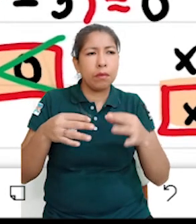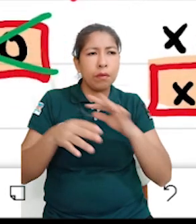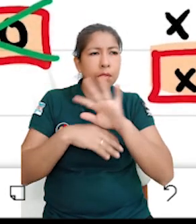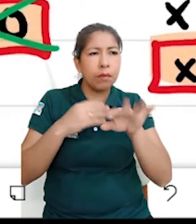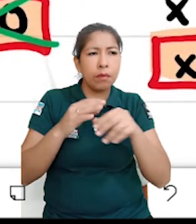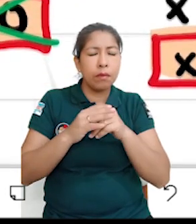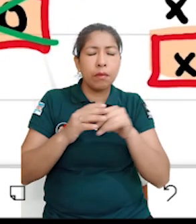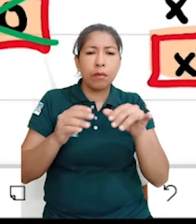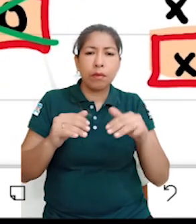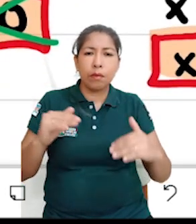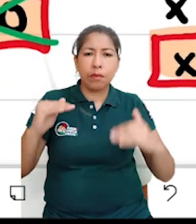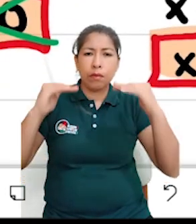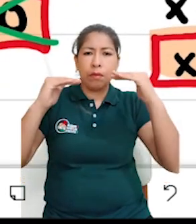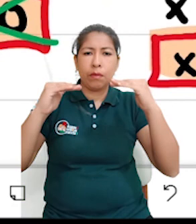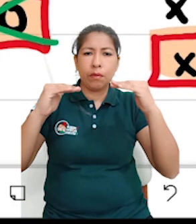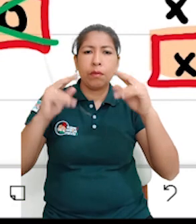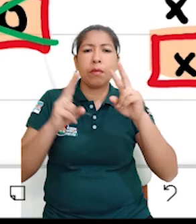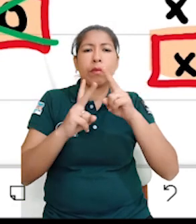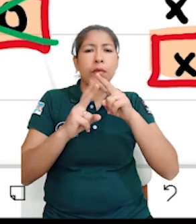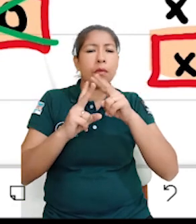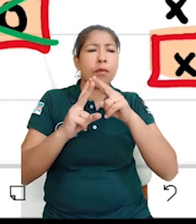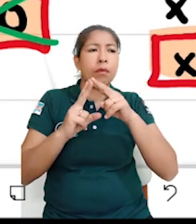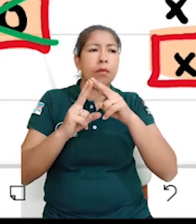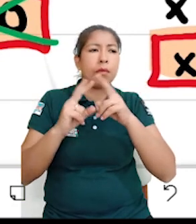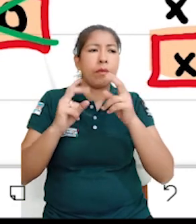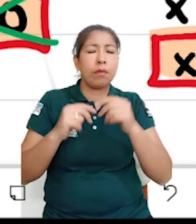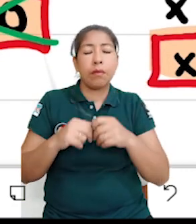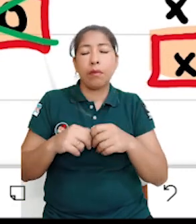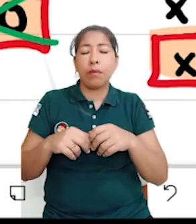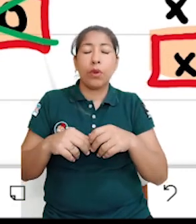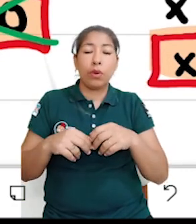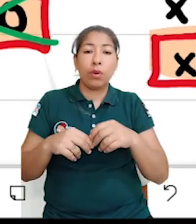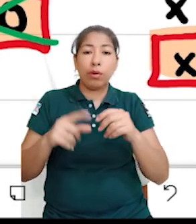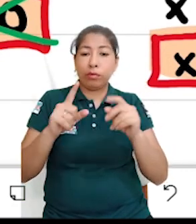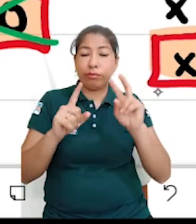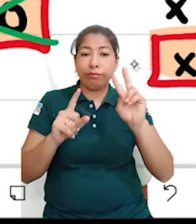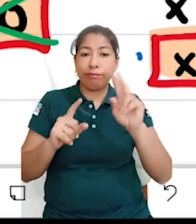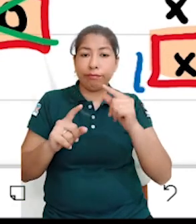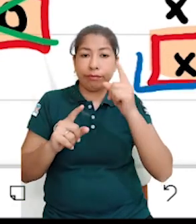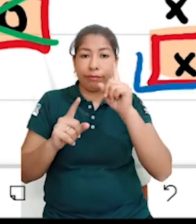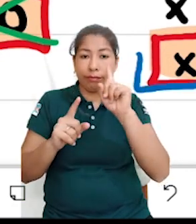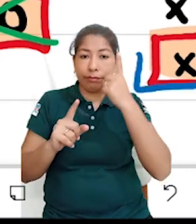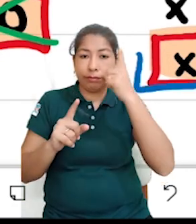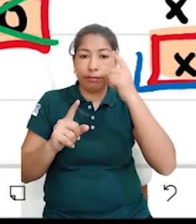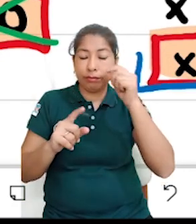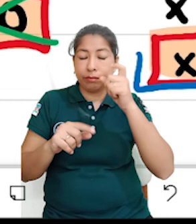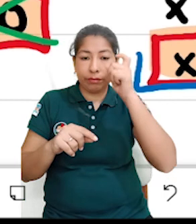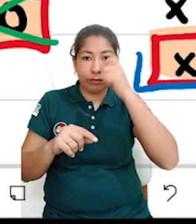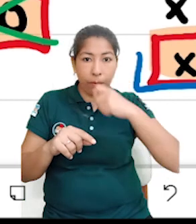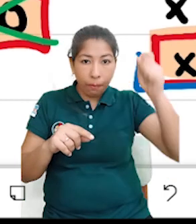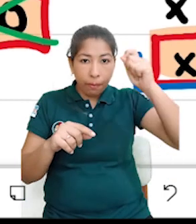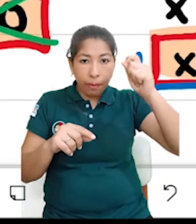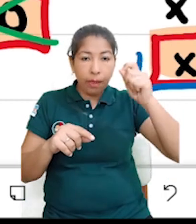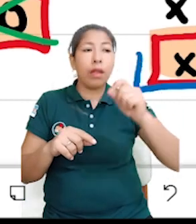que nuestro único resultado, a pesar de haber obtenido 2, nuestro único resultado que cumple la igualdad es x